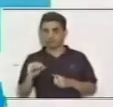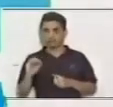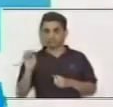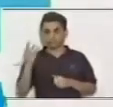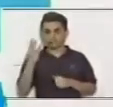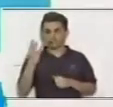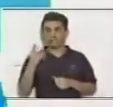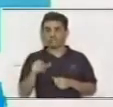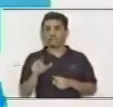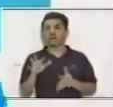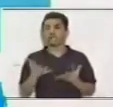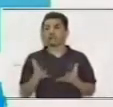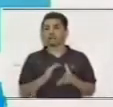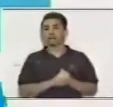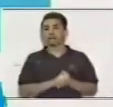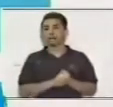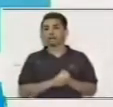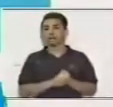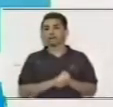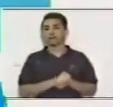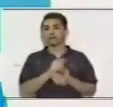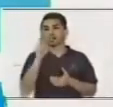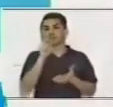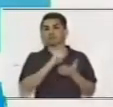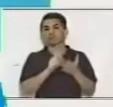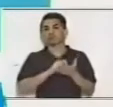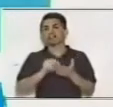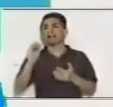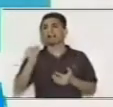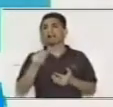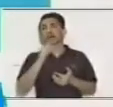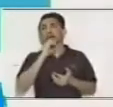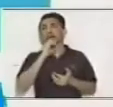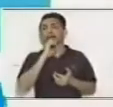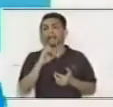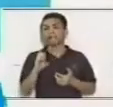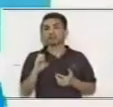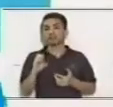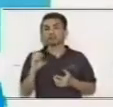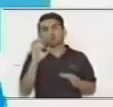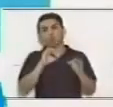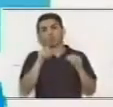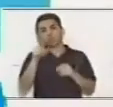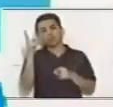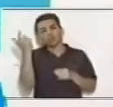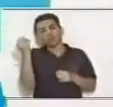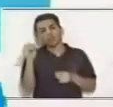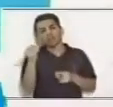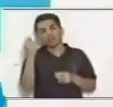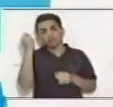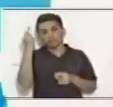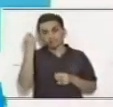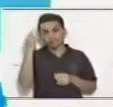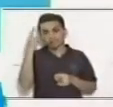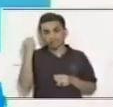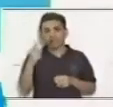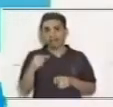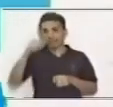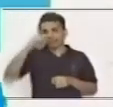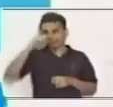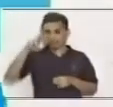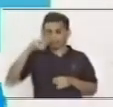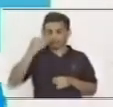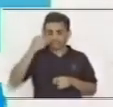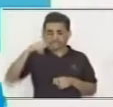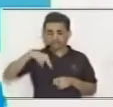acá, me colocan qué es, qué entendieron, que es un